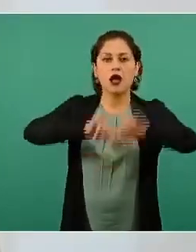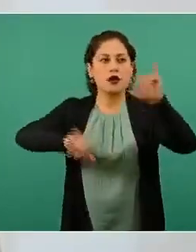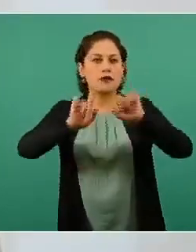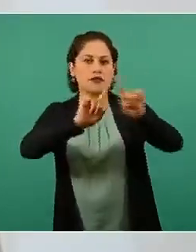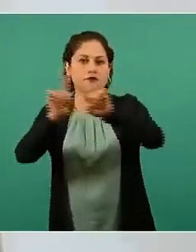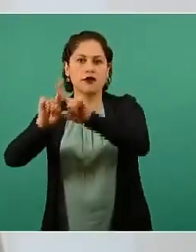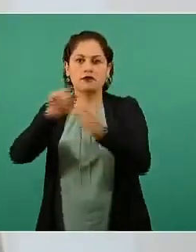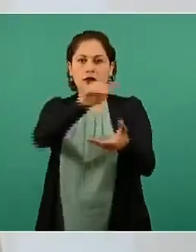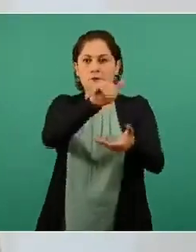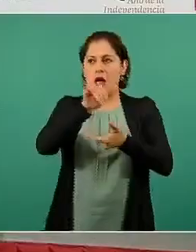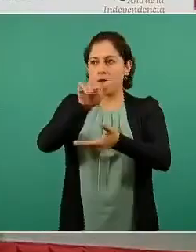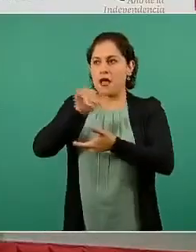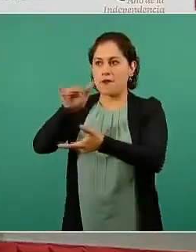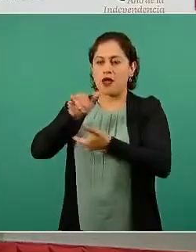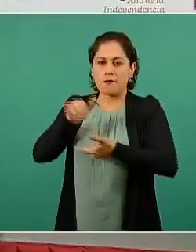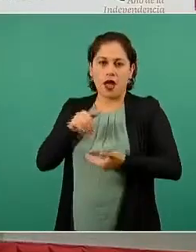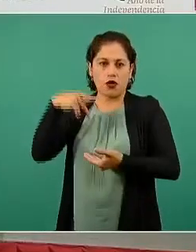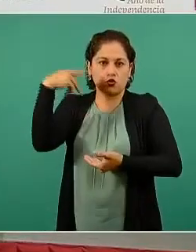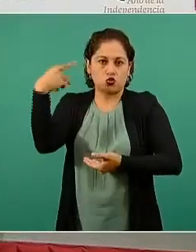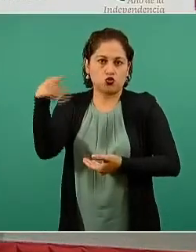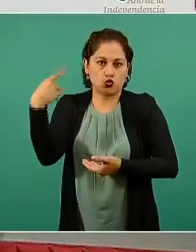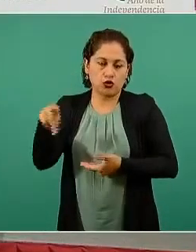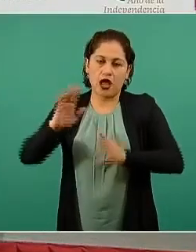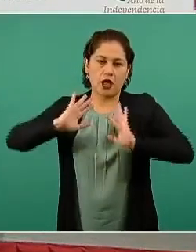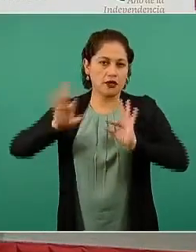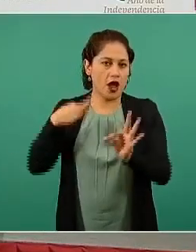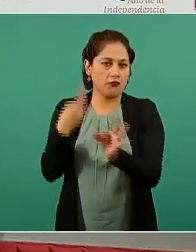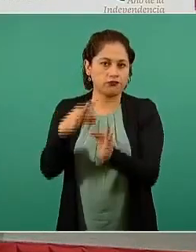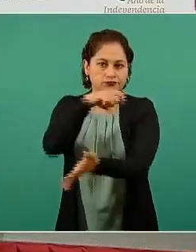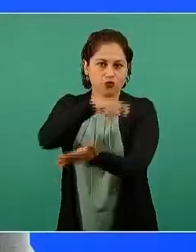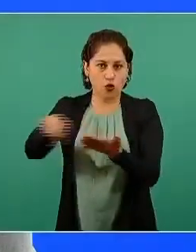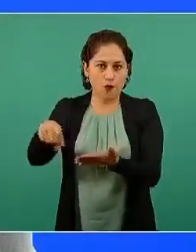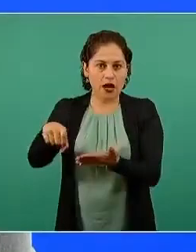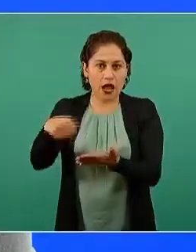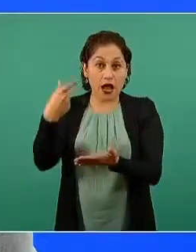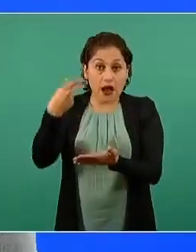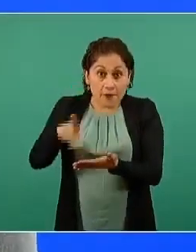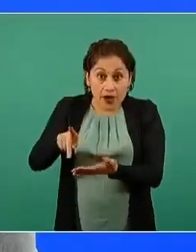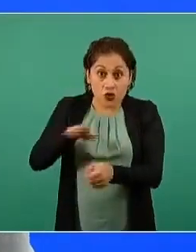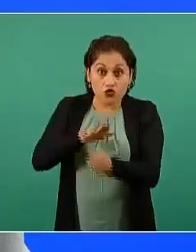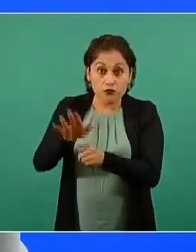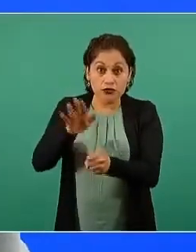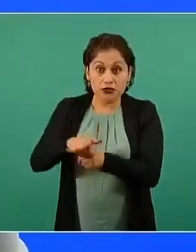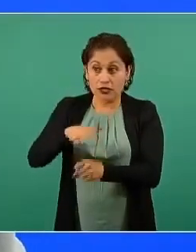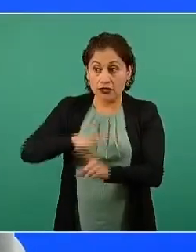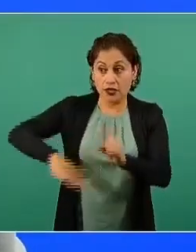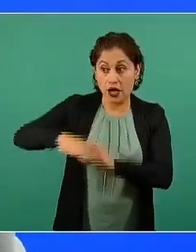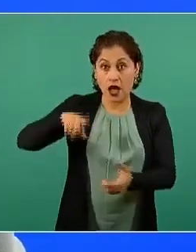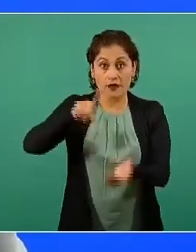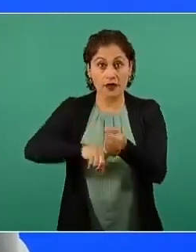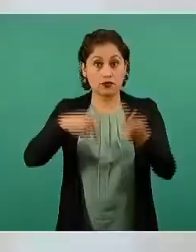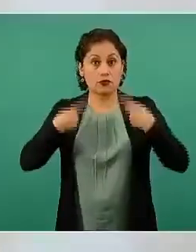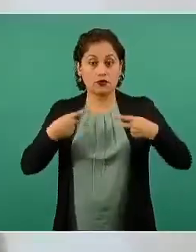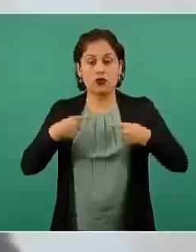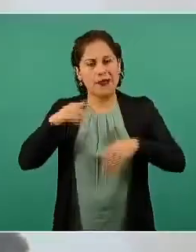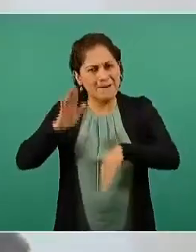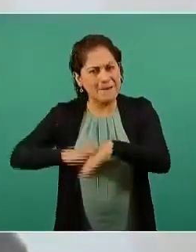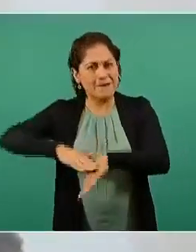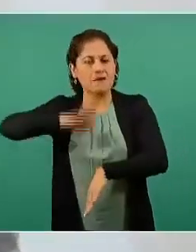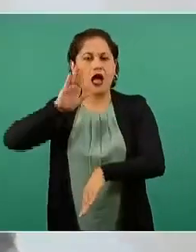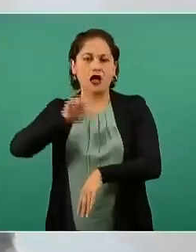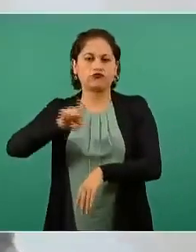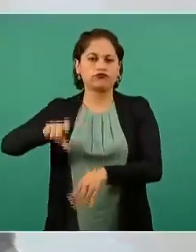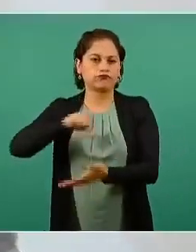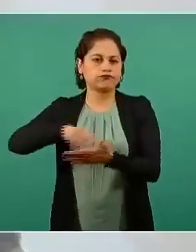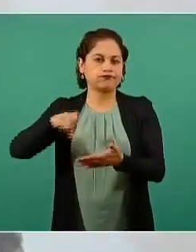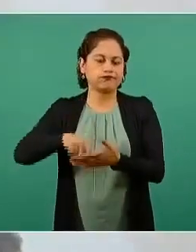países, por muchas veces más de su población. Entonces, la estimación en aquel momento fue que